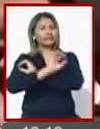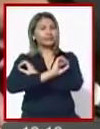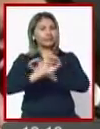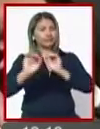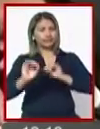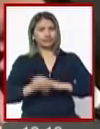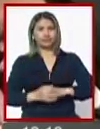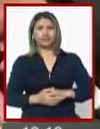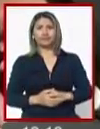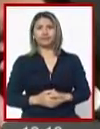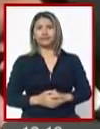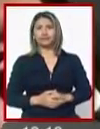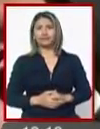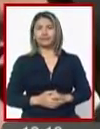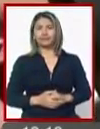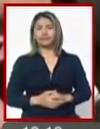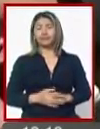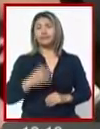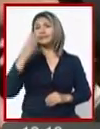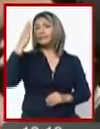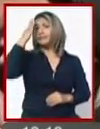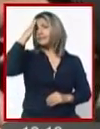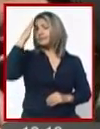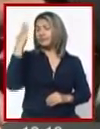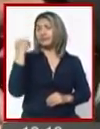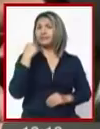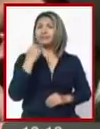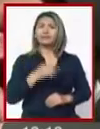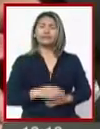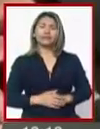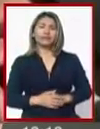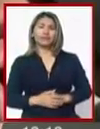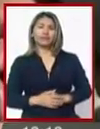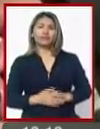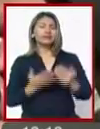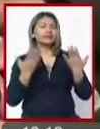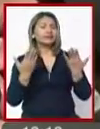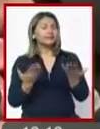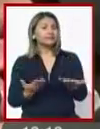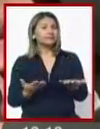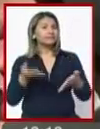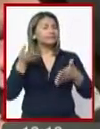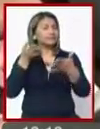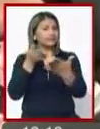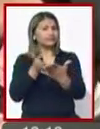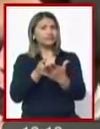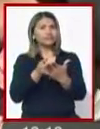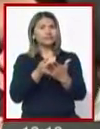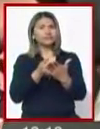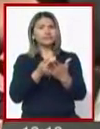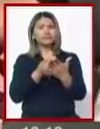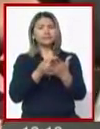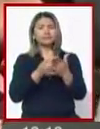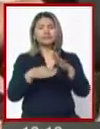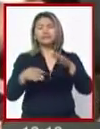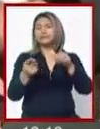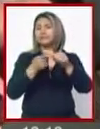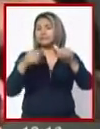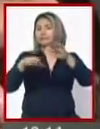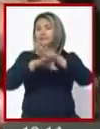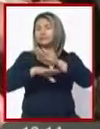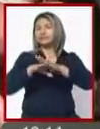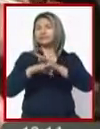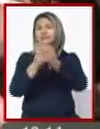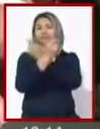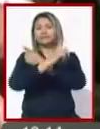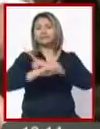tipo de honor, precisamente porque no ha ido en contra de lo que es el principio básico de la humanidad,